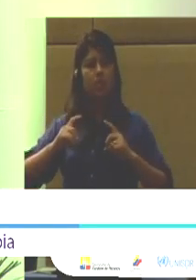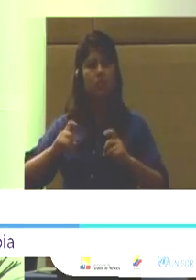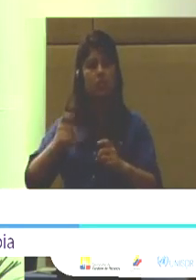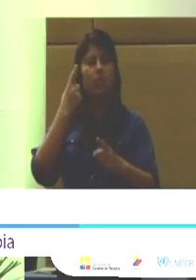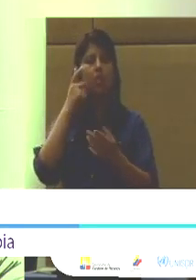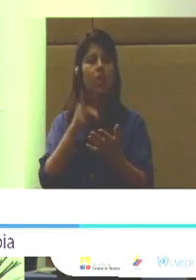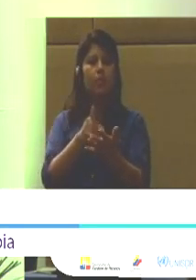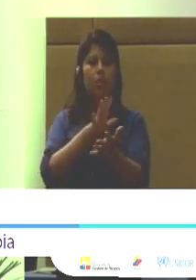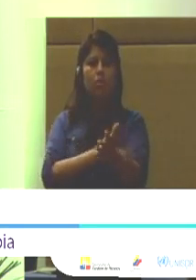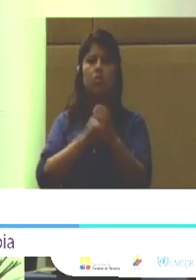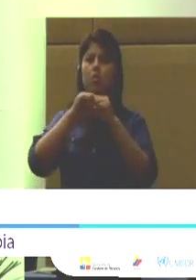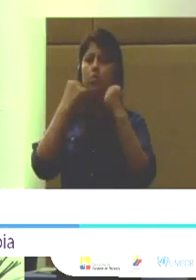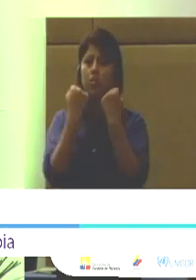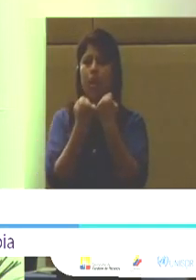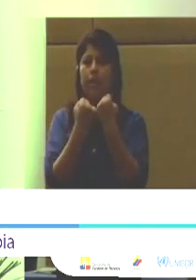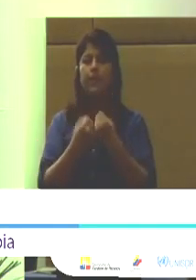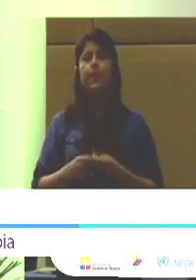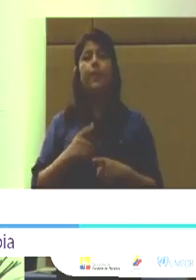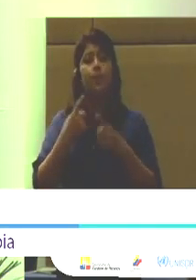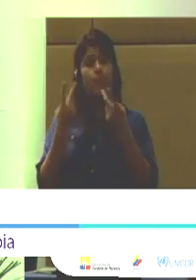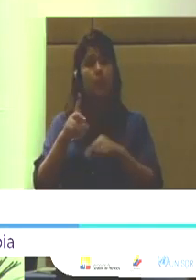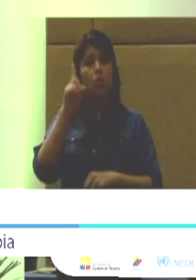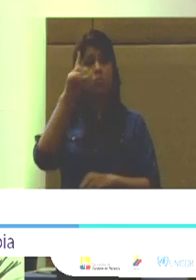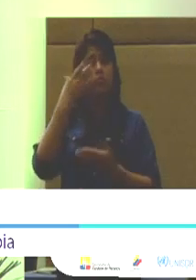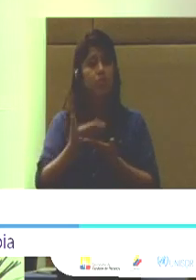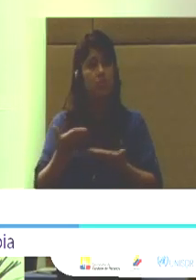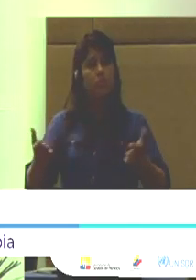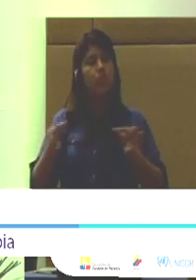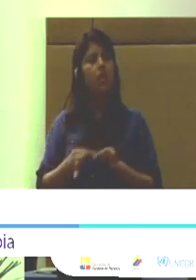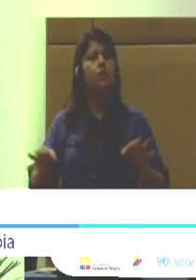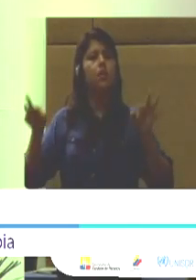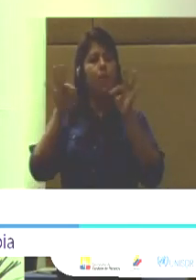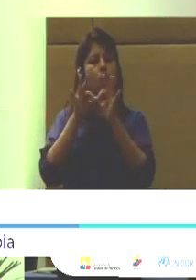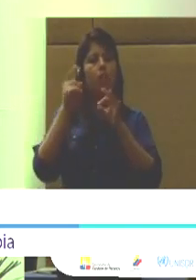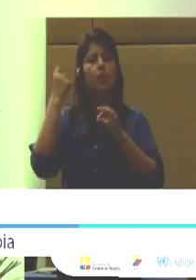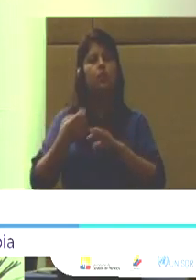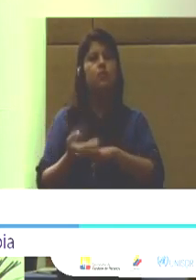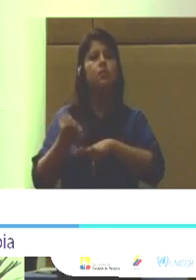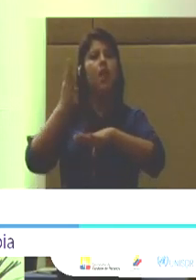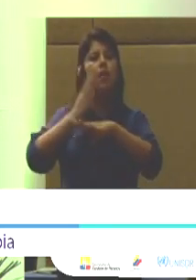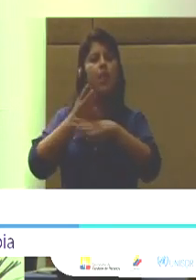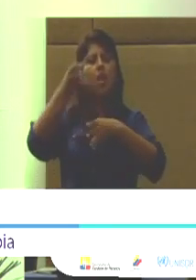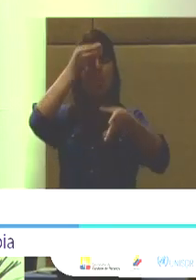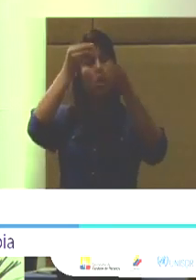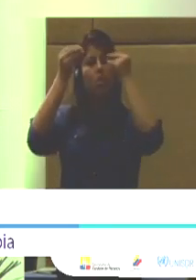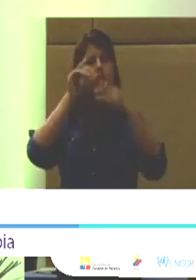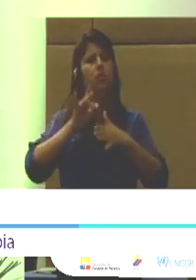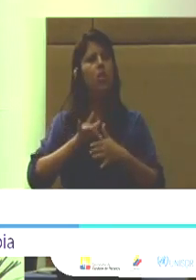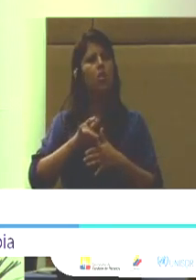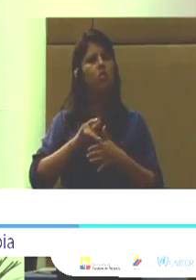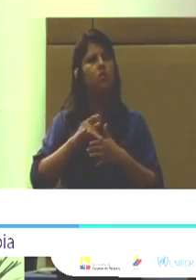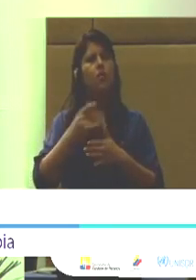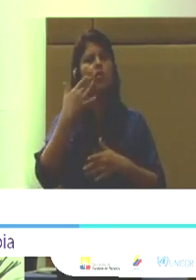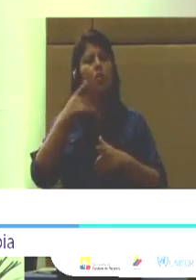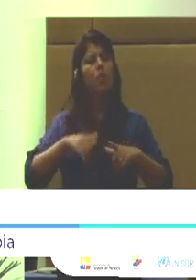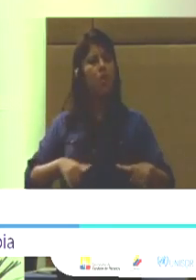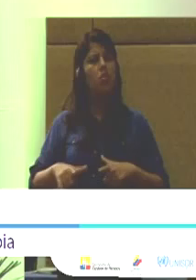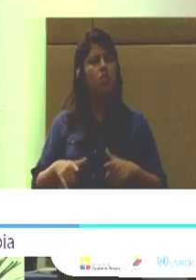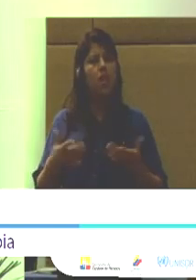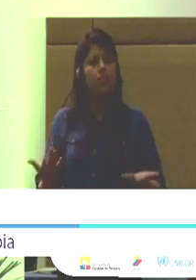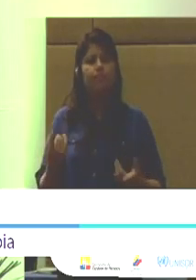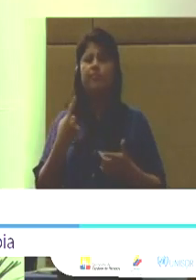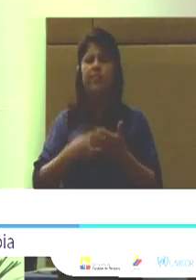proyección social. Una de las cosas importantes es hablar del conocimiento del riesgo local. ¿Qué es lo que nos ha